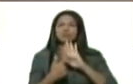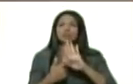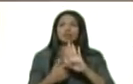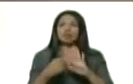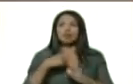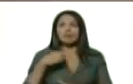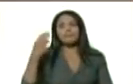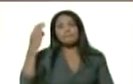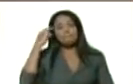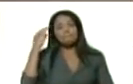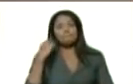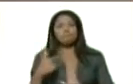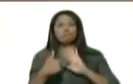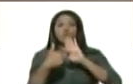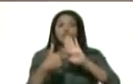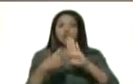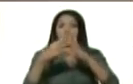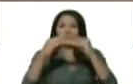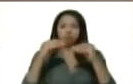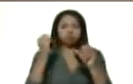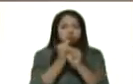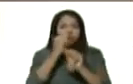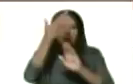memoria y cuenta como corresponde.